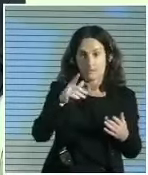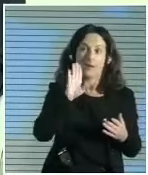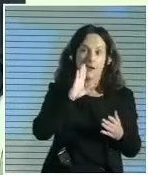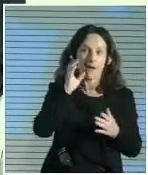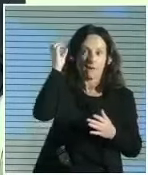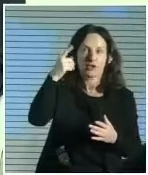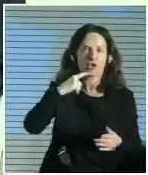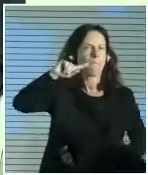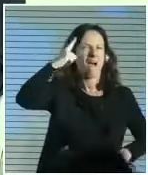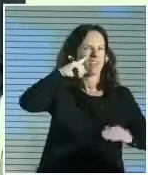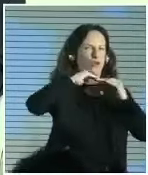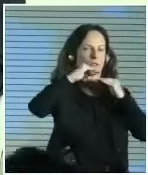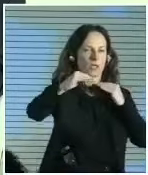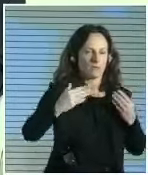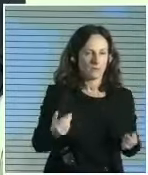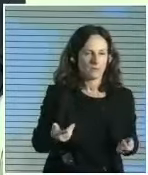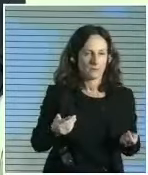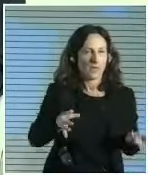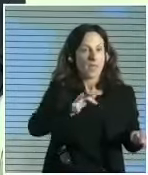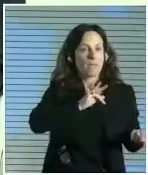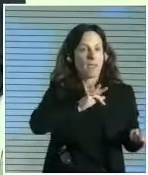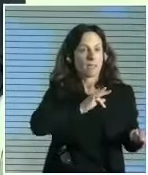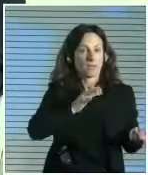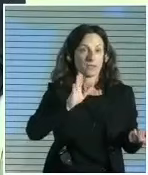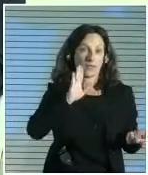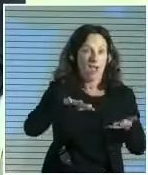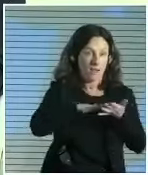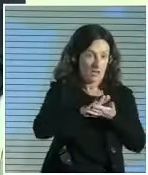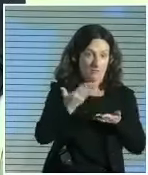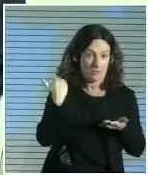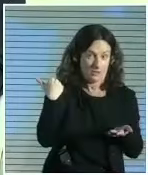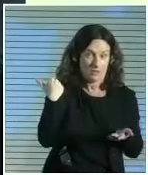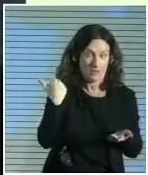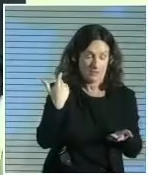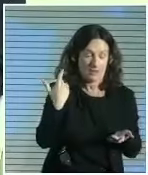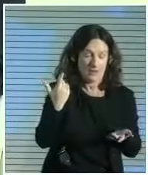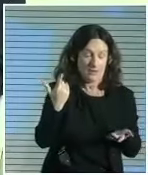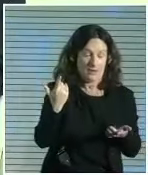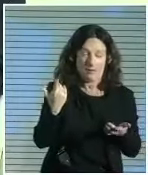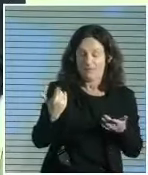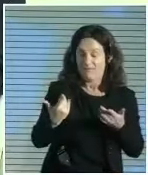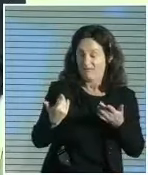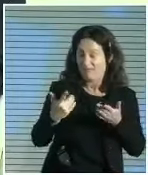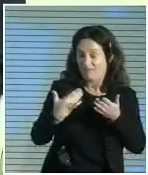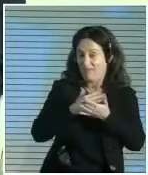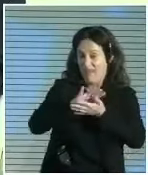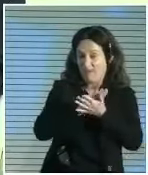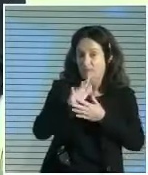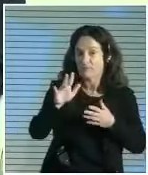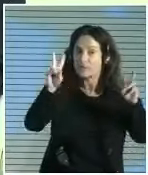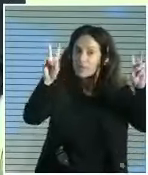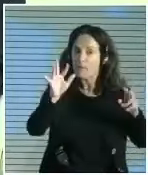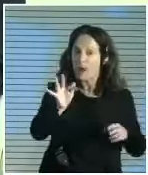sostenible. Aunque lo de los premios, que es algo de lo que hablábamos el otro día, lo de los premios es interesante, ¿no? Porque es